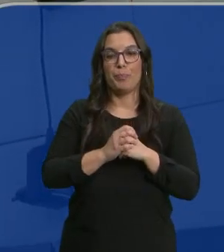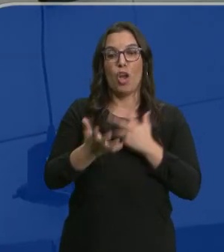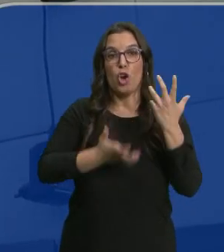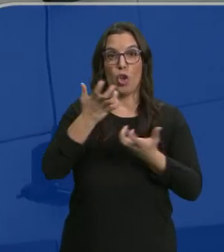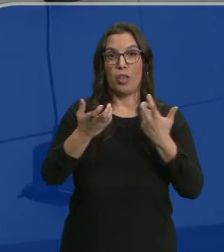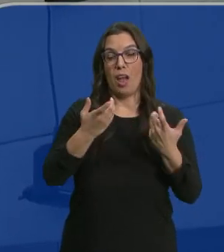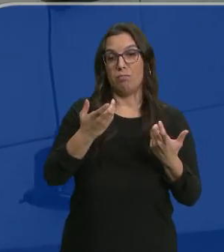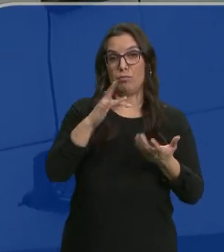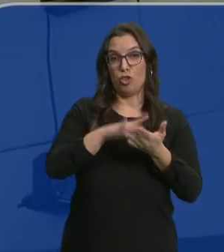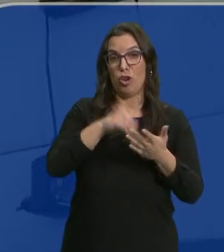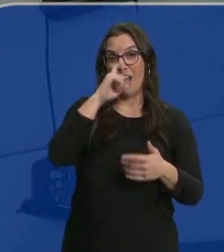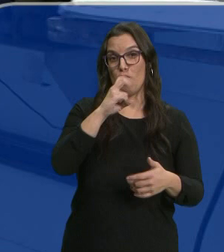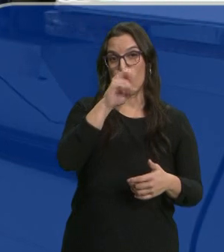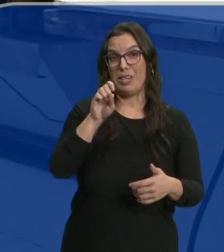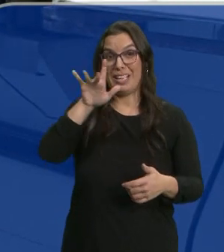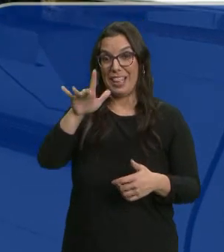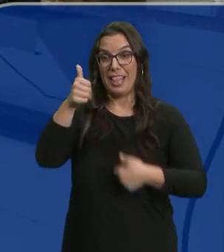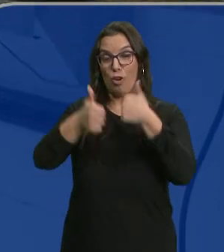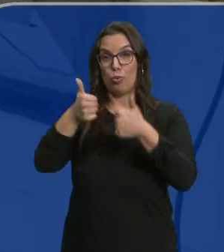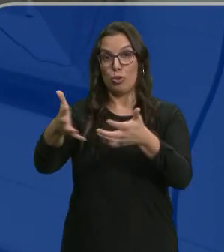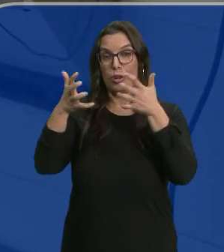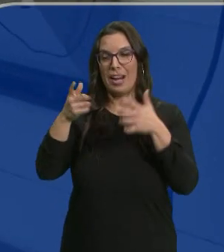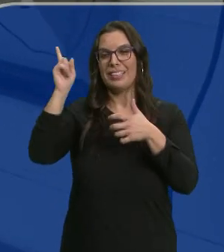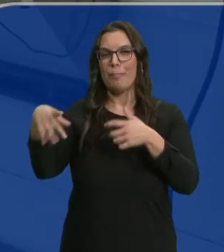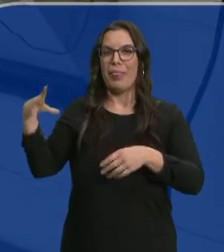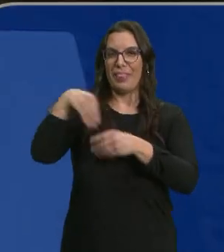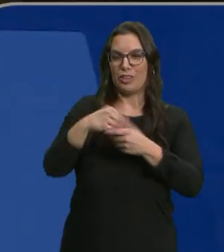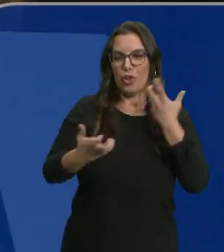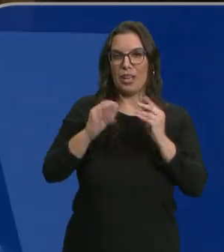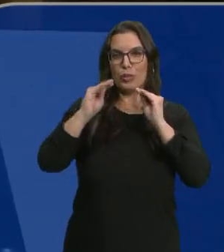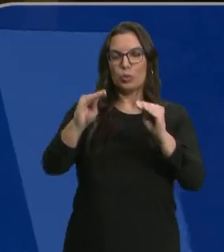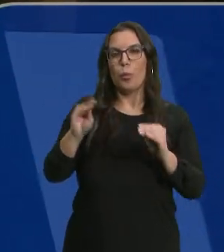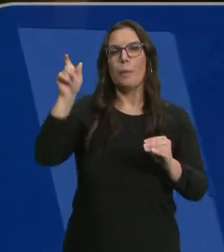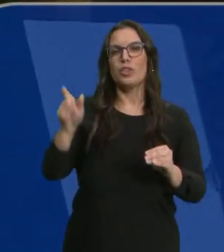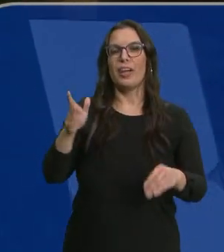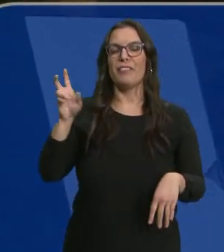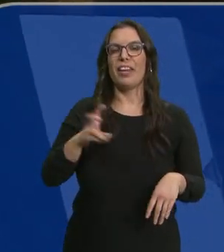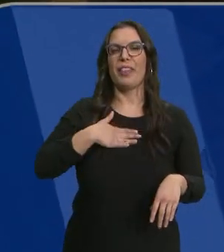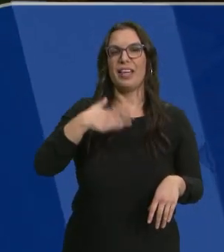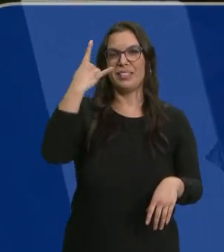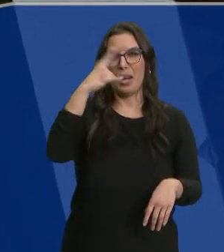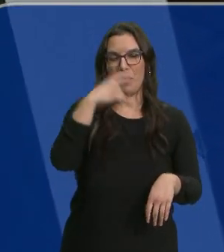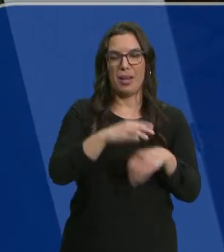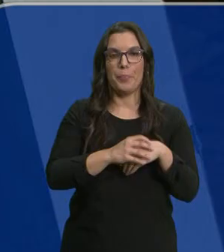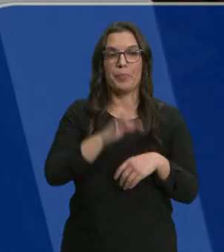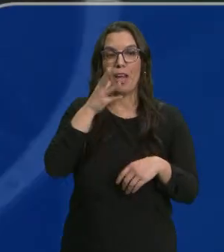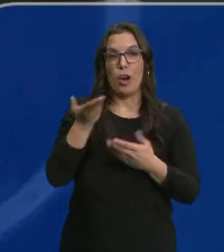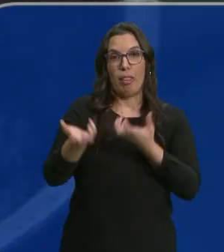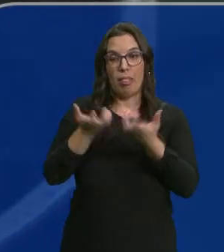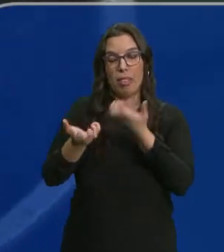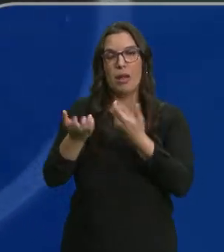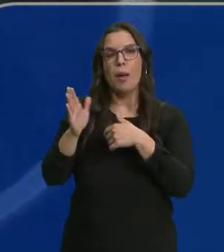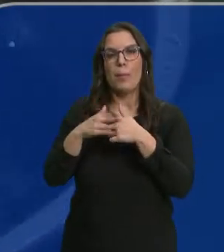Bacalao, que ganó el concurso en 2015, acoge también a un chef salmantino. Lo estamos friendo